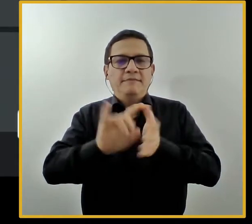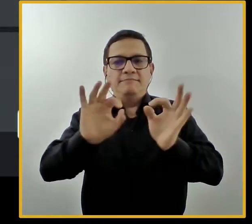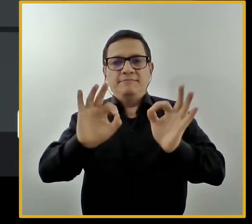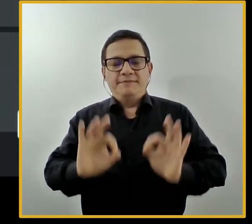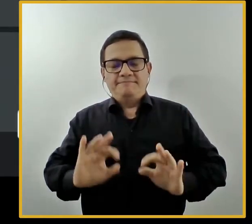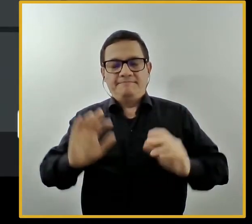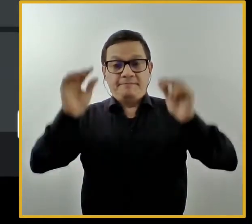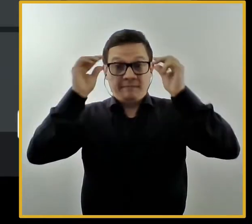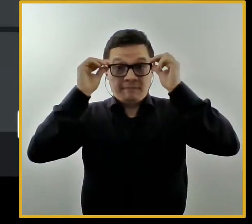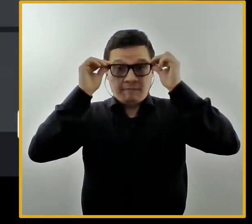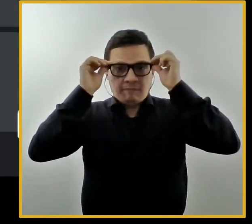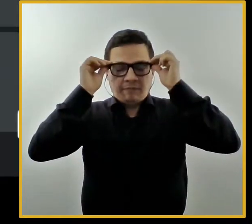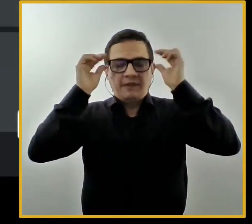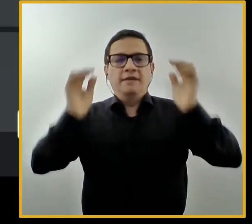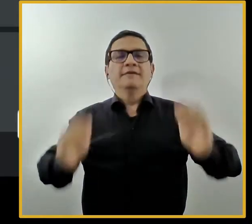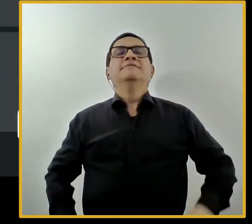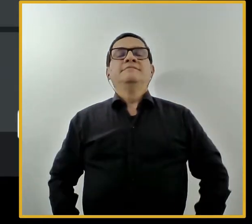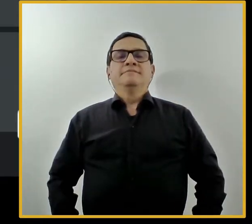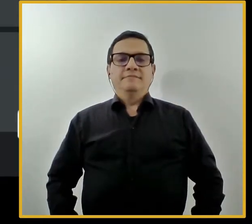miramos.